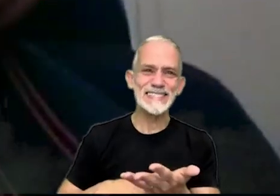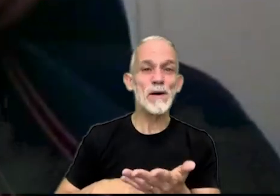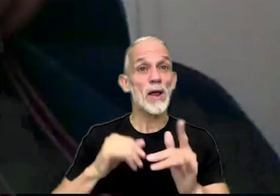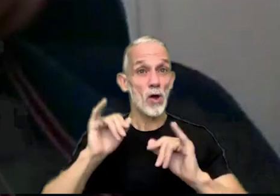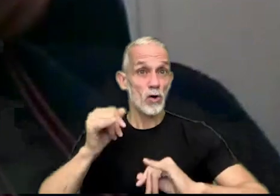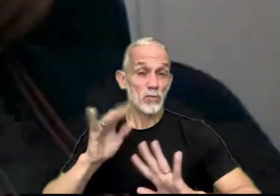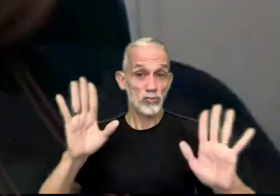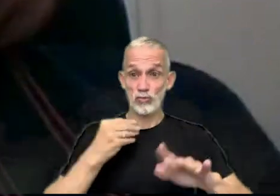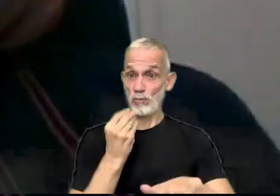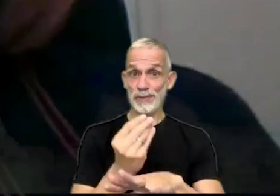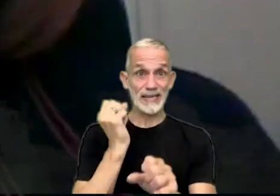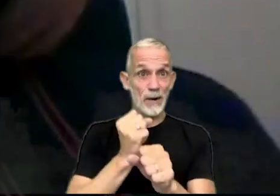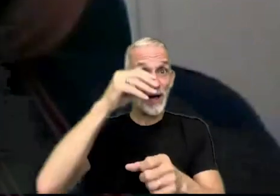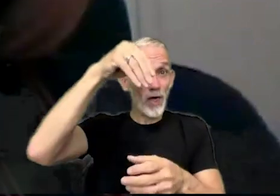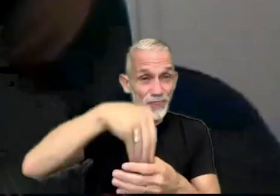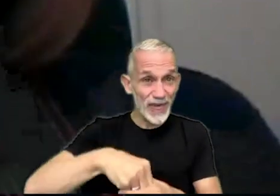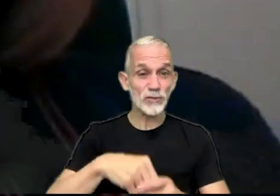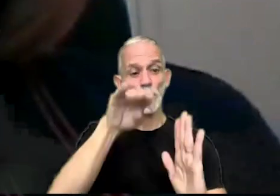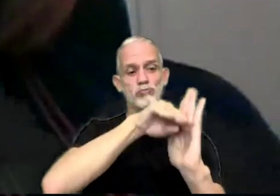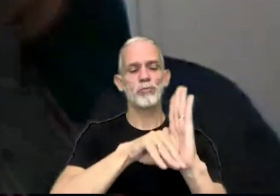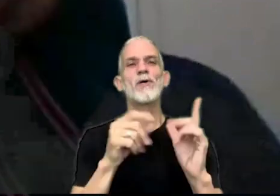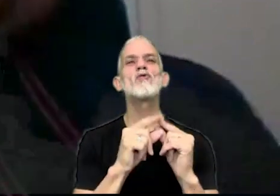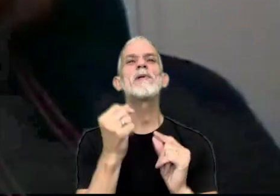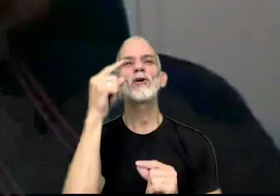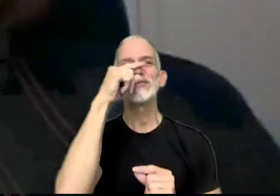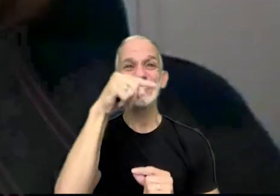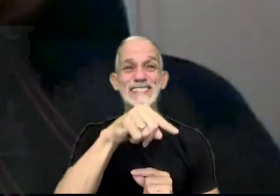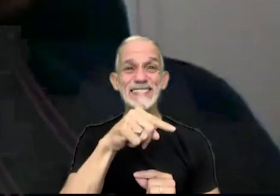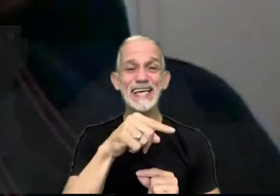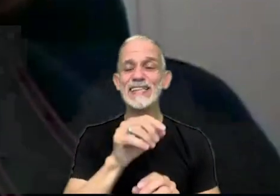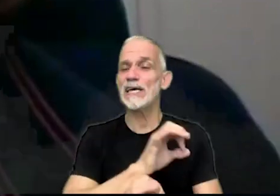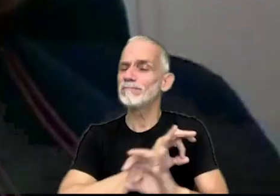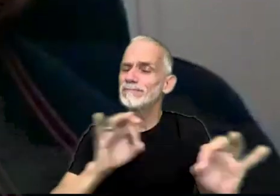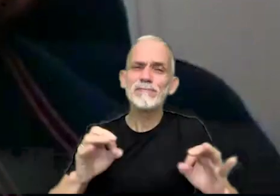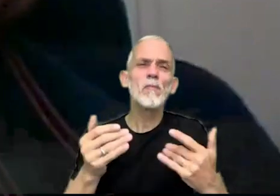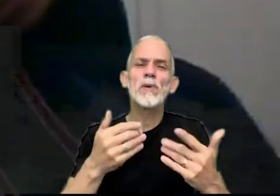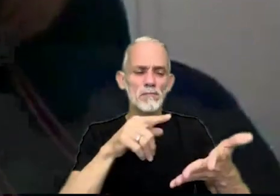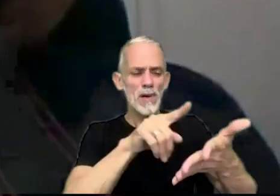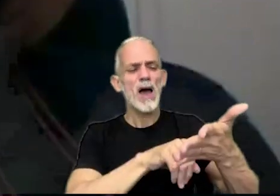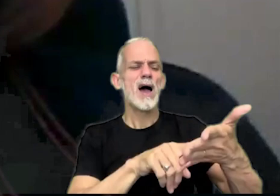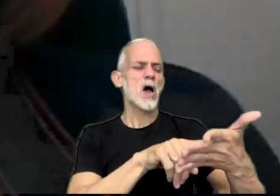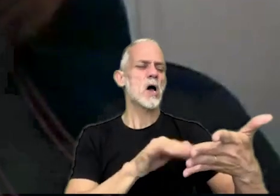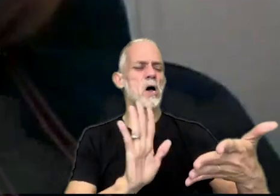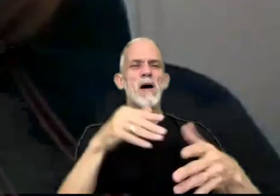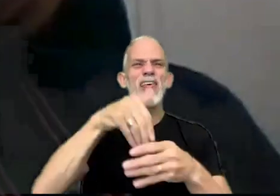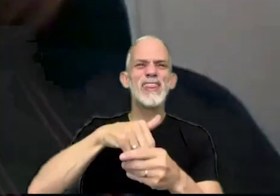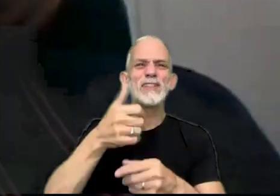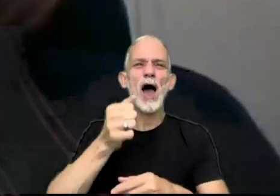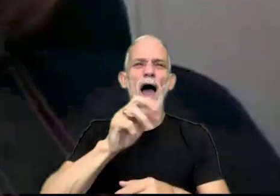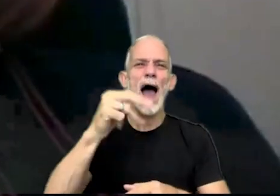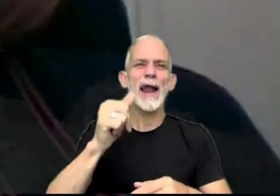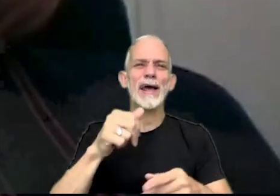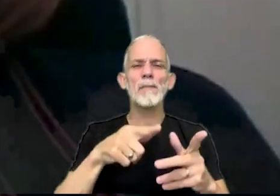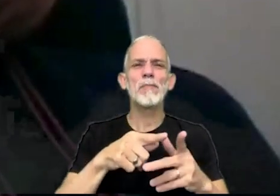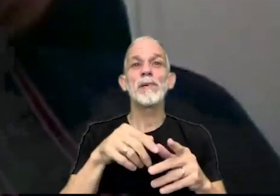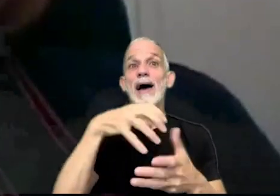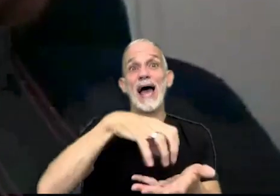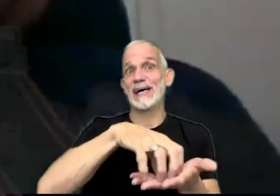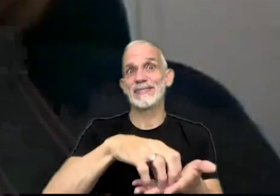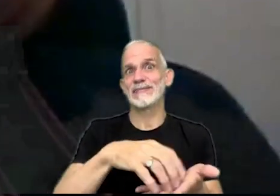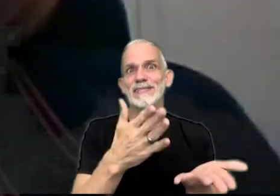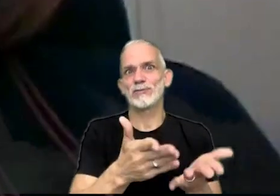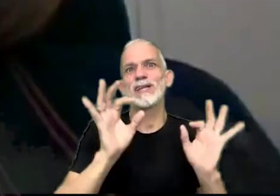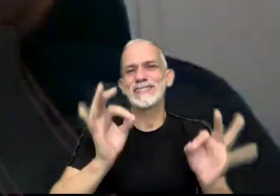pero siendo funcionario por esa instrucción 7, nadie puede interpretar internamente más que las áreas